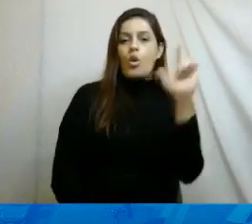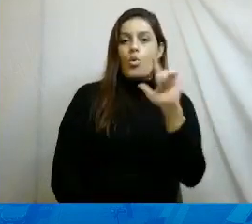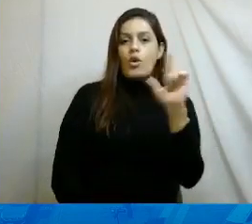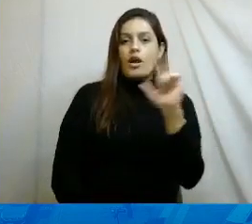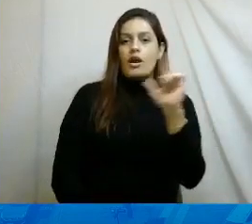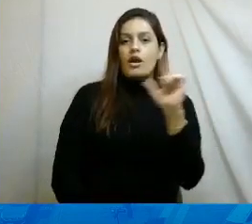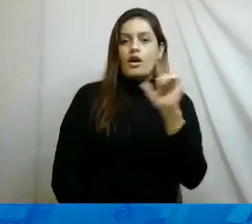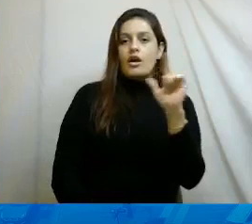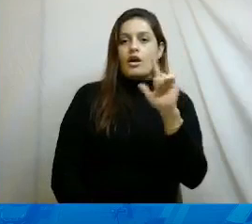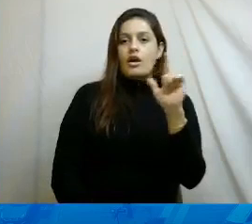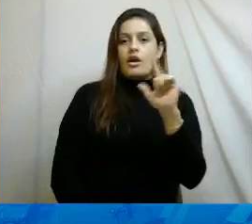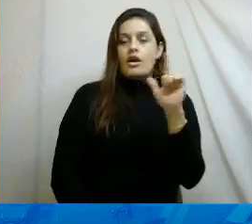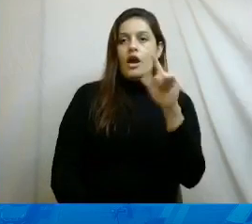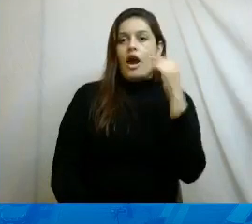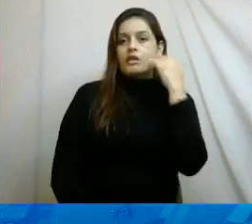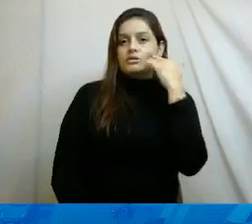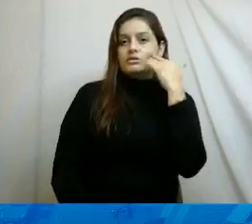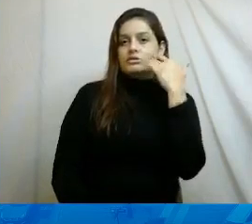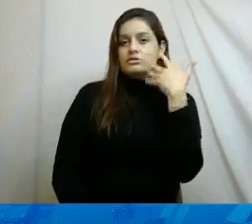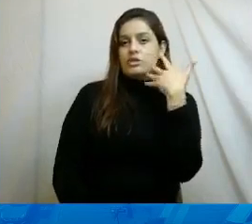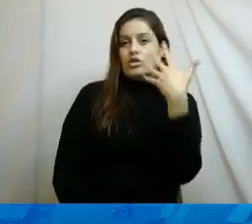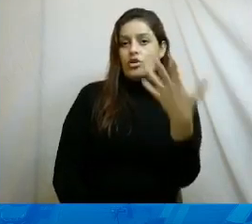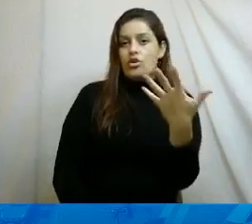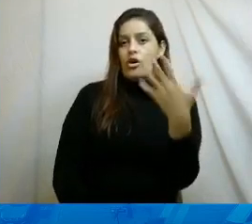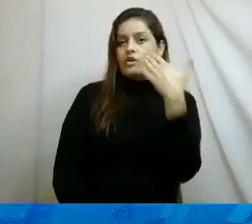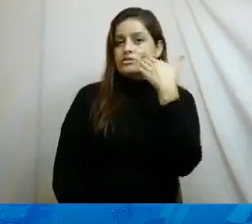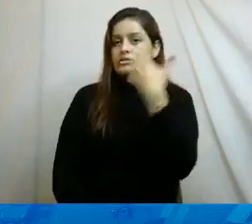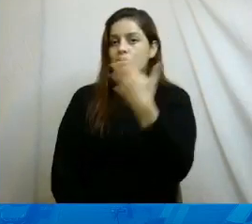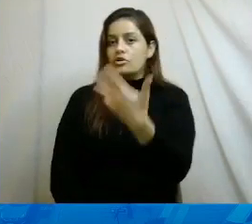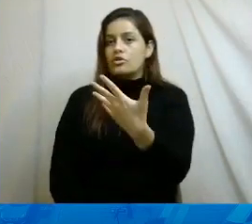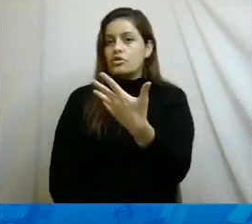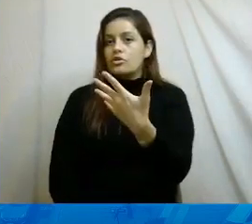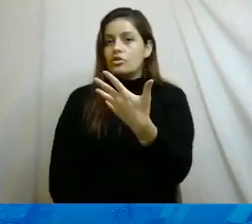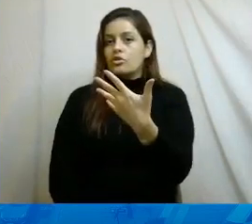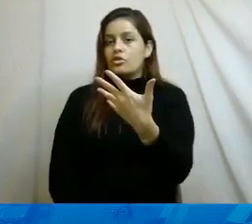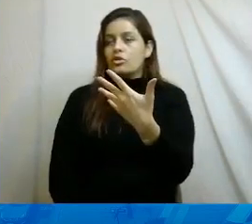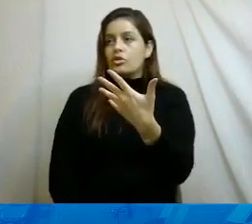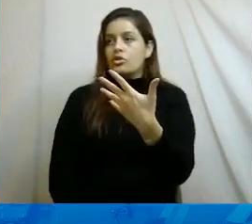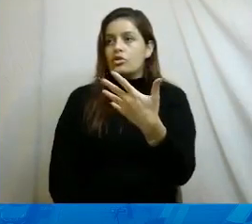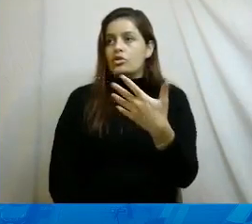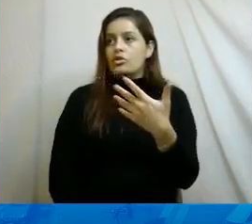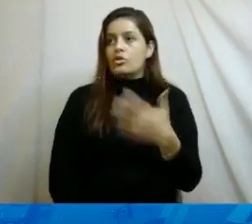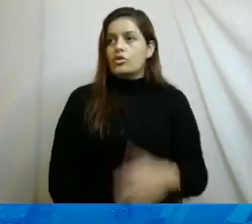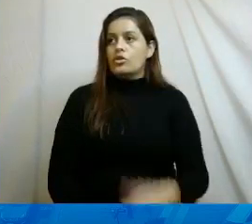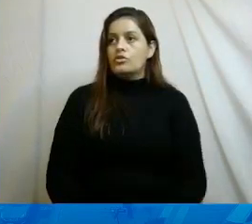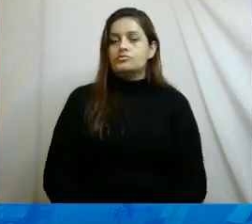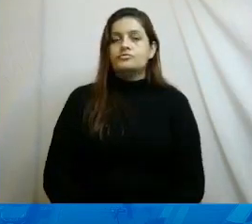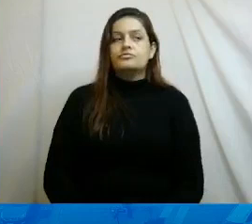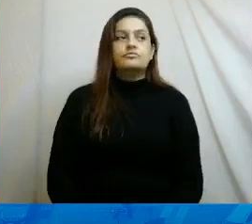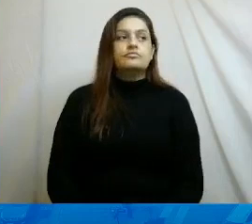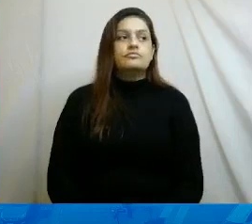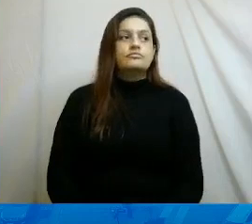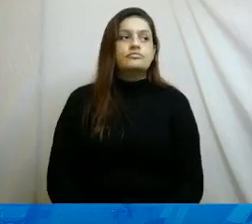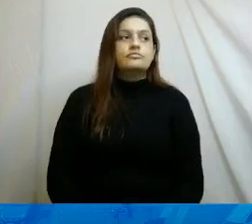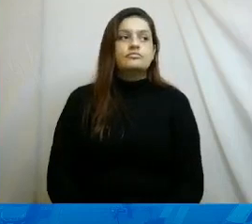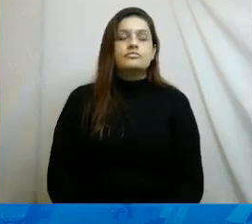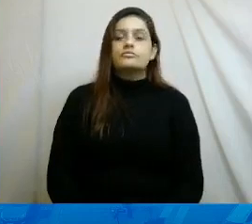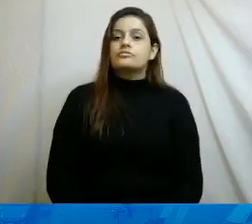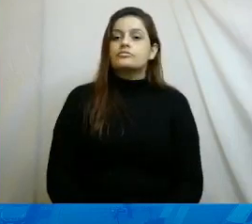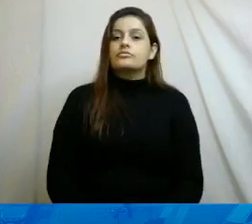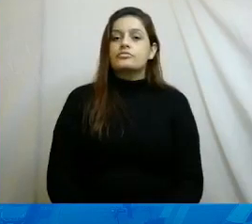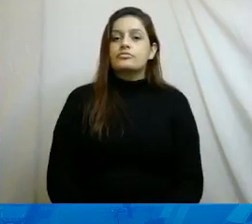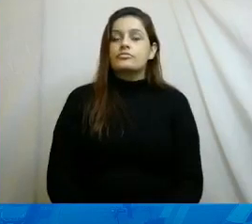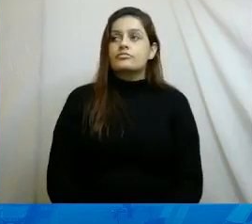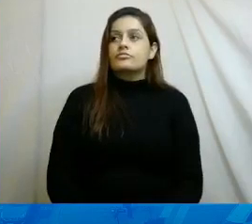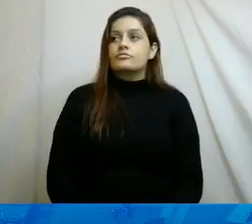para las 5, el consejo ordinario. Si alguien se opone, que lo diga inmediatamente o calle para siempre.